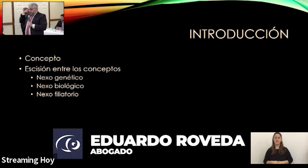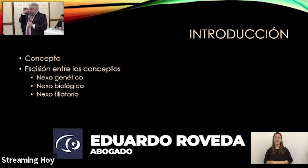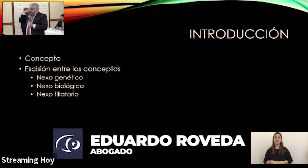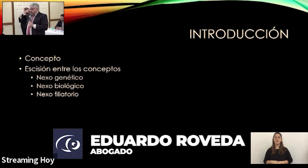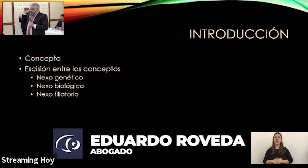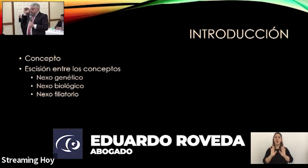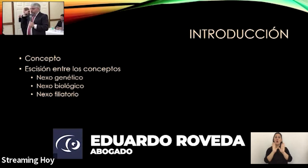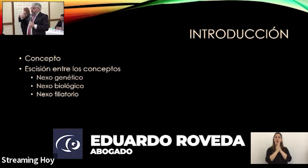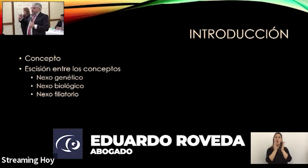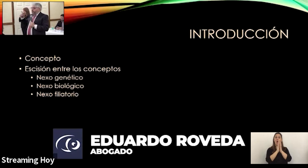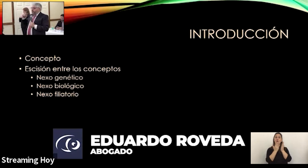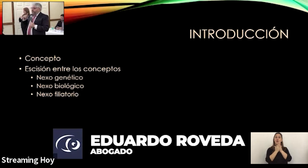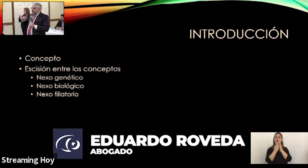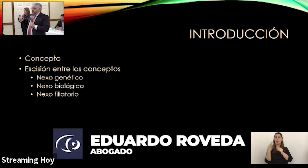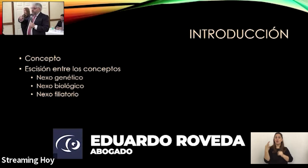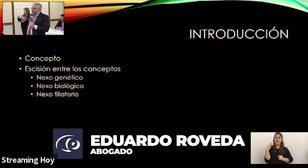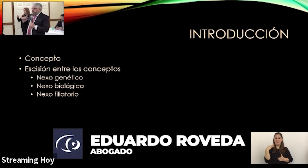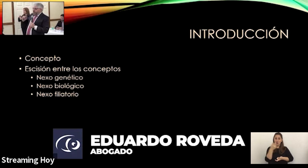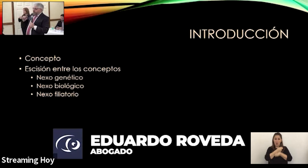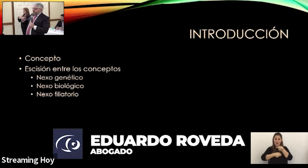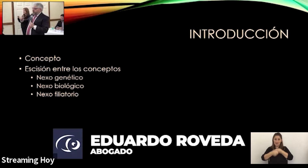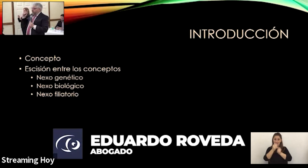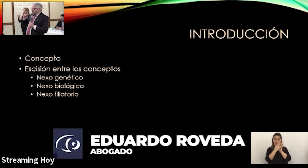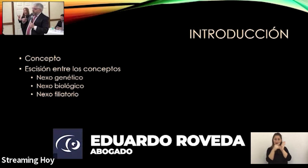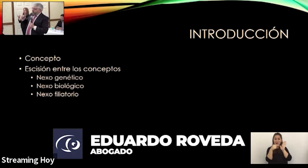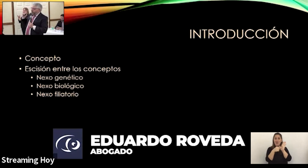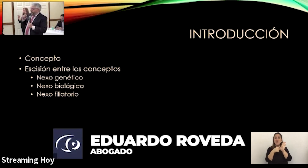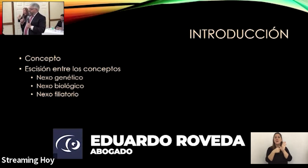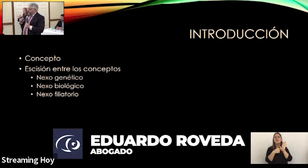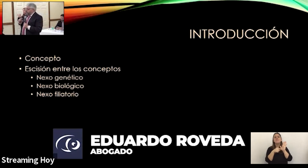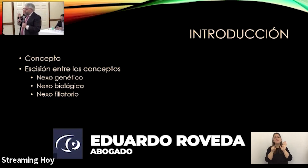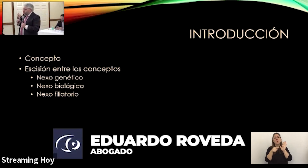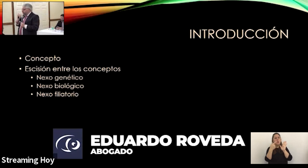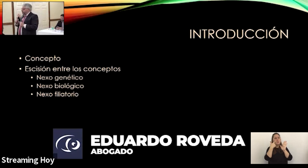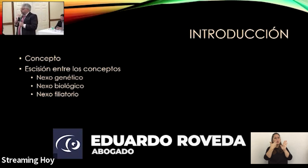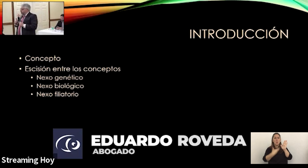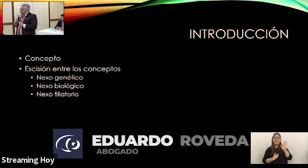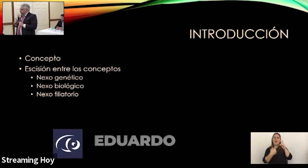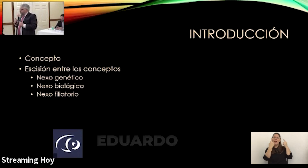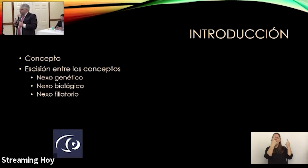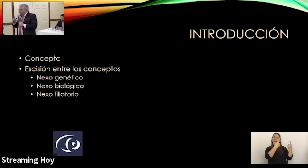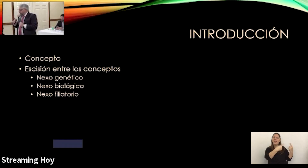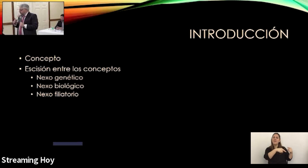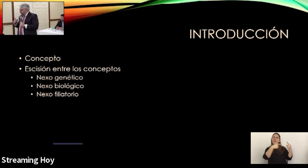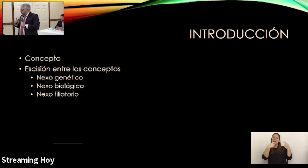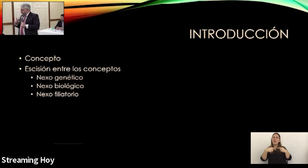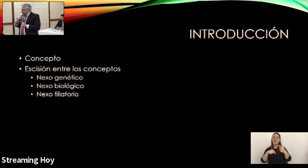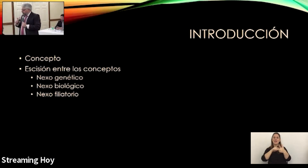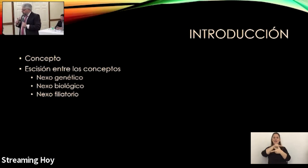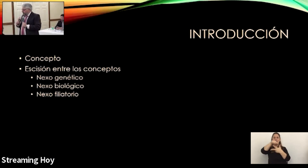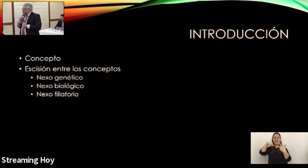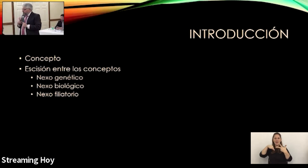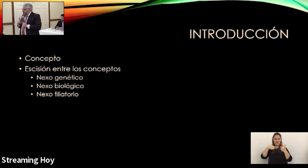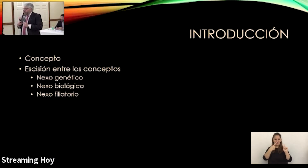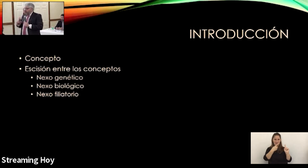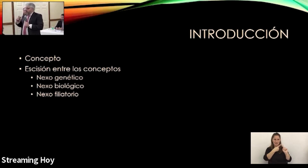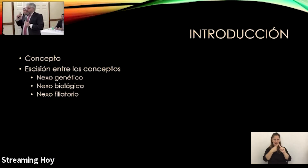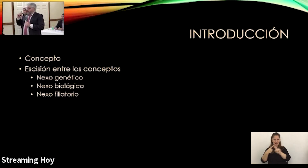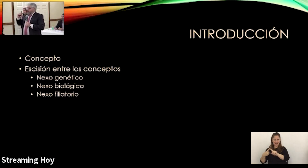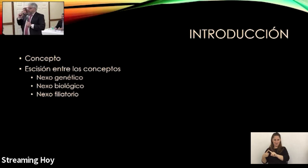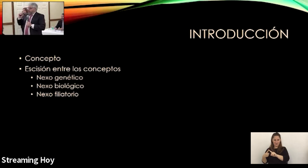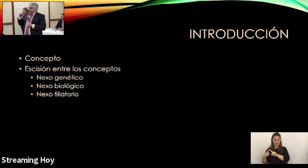Civil y Comercial nos permite distinguir tres tipos de nexos.